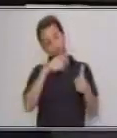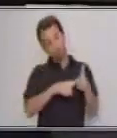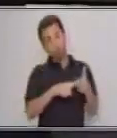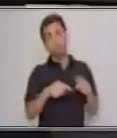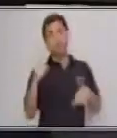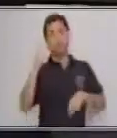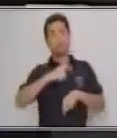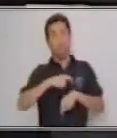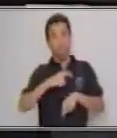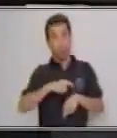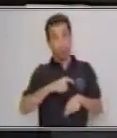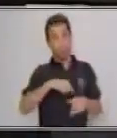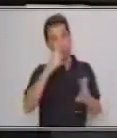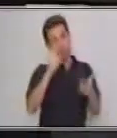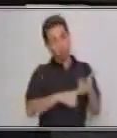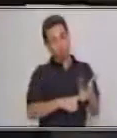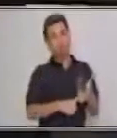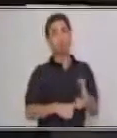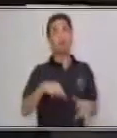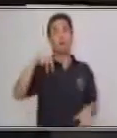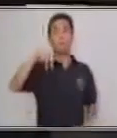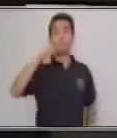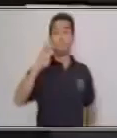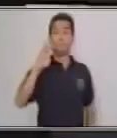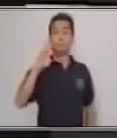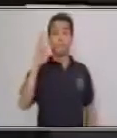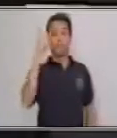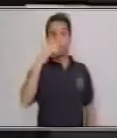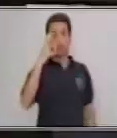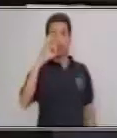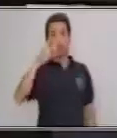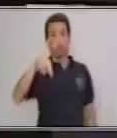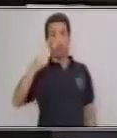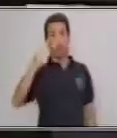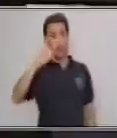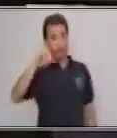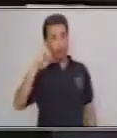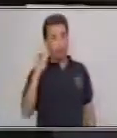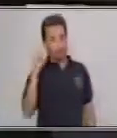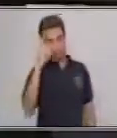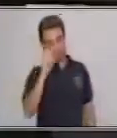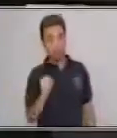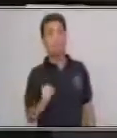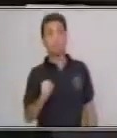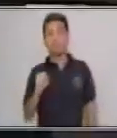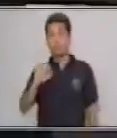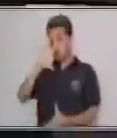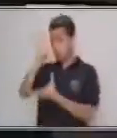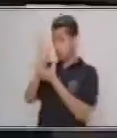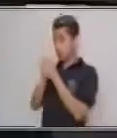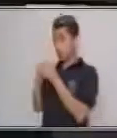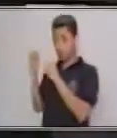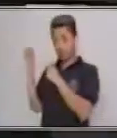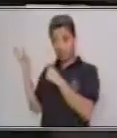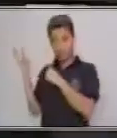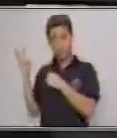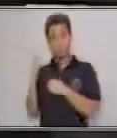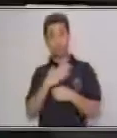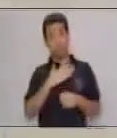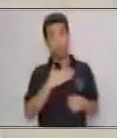los personajes. A esta le llamamos lo que es introducción, ¿sí?